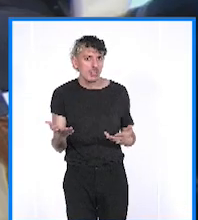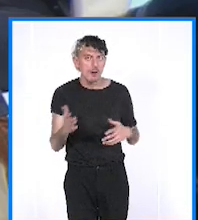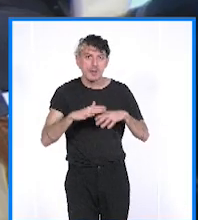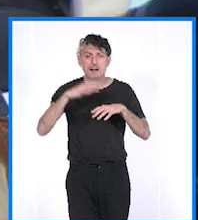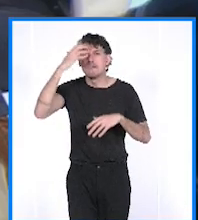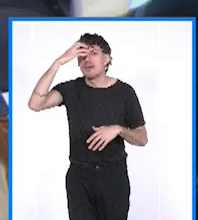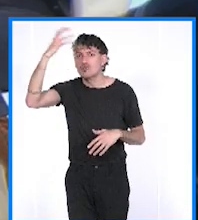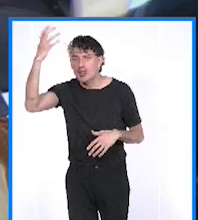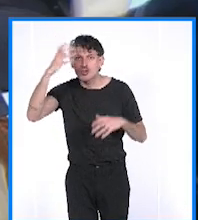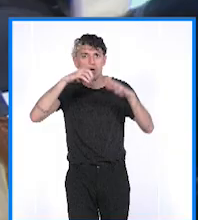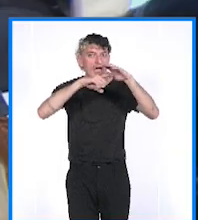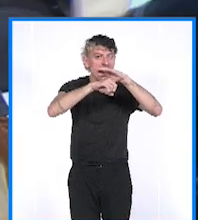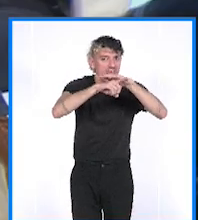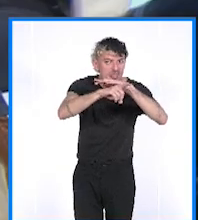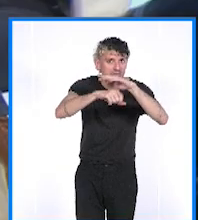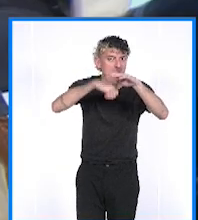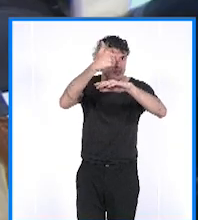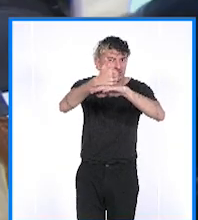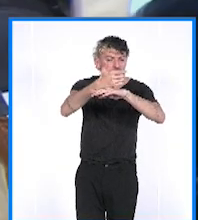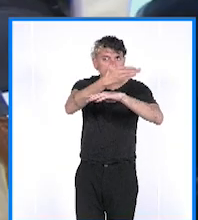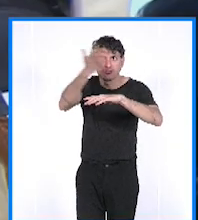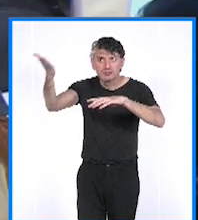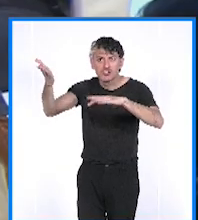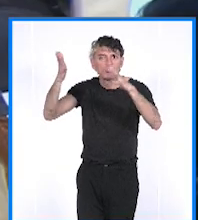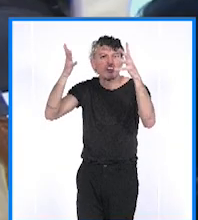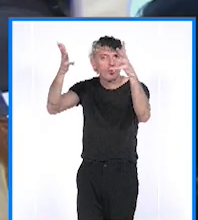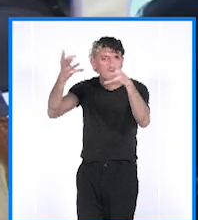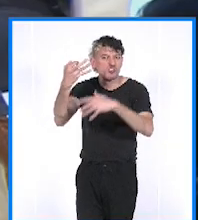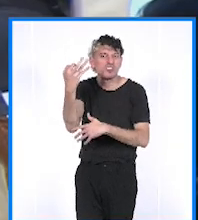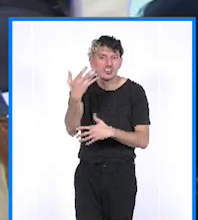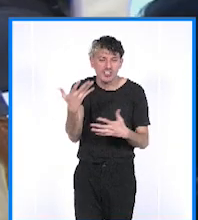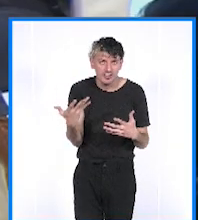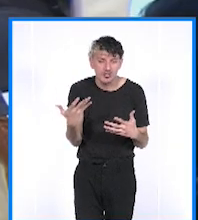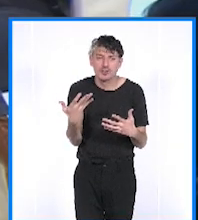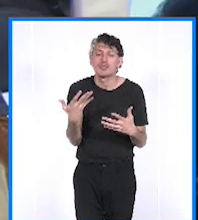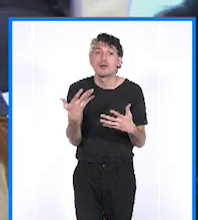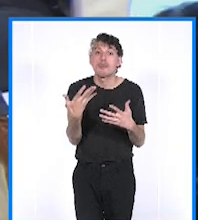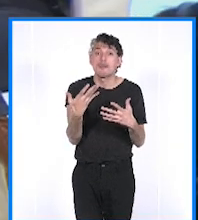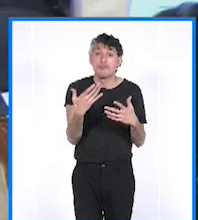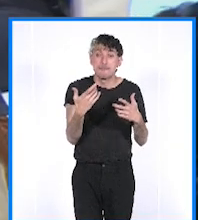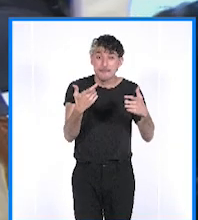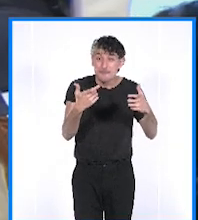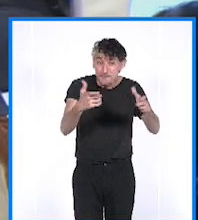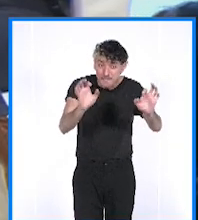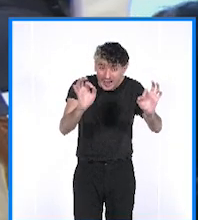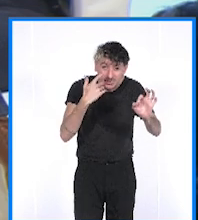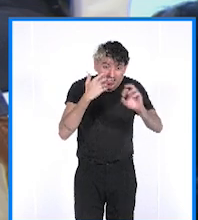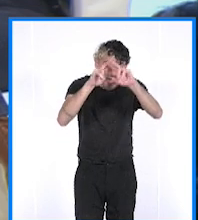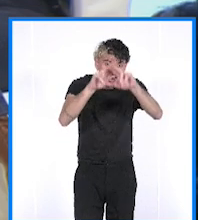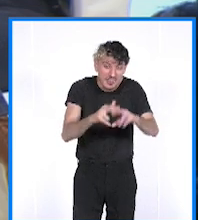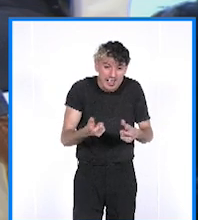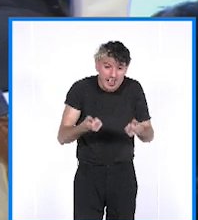gerencia etcétera sí recomendaría que que se evolucionara un poco en la parte de análisis de costes de